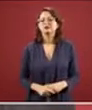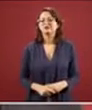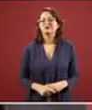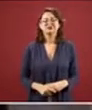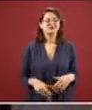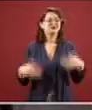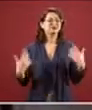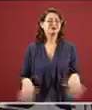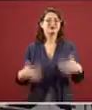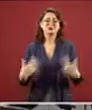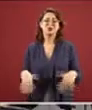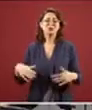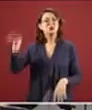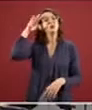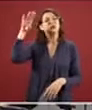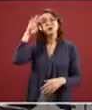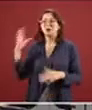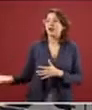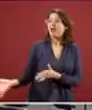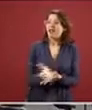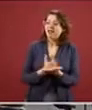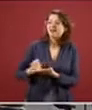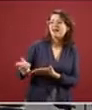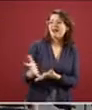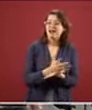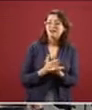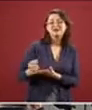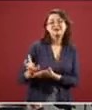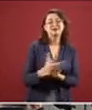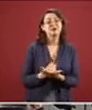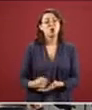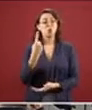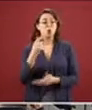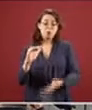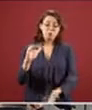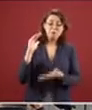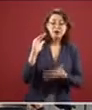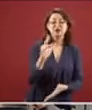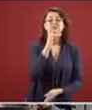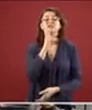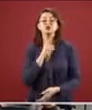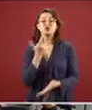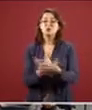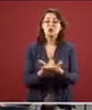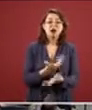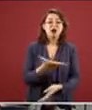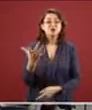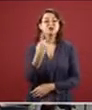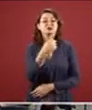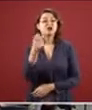Muchísimo dinero. Llegó a costar el barril de petróleo $100.